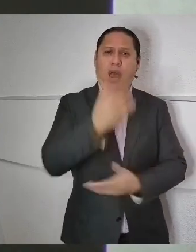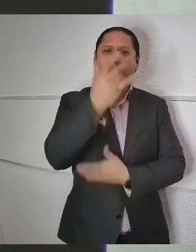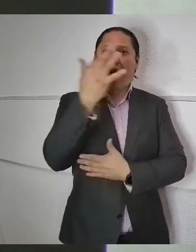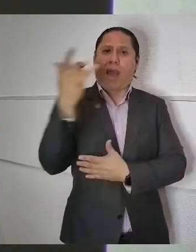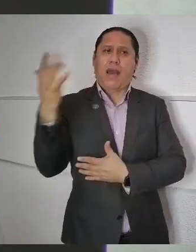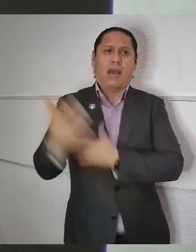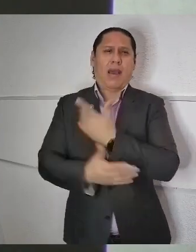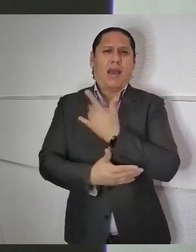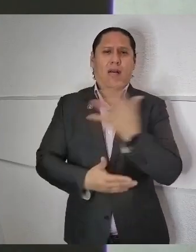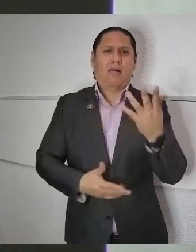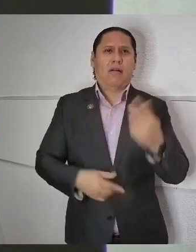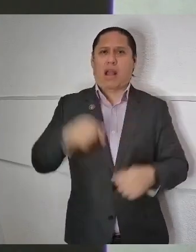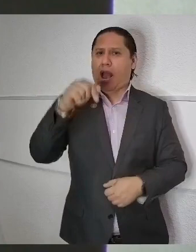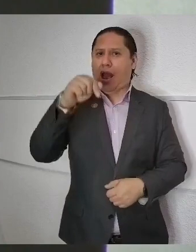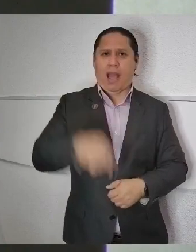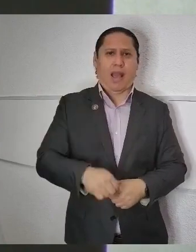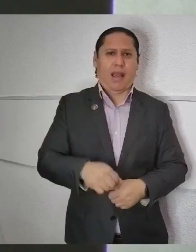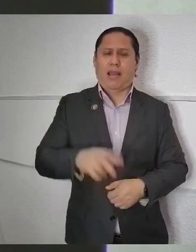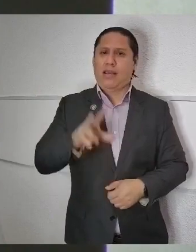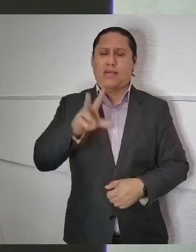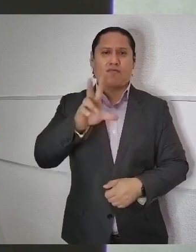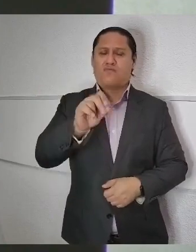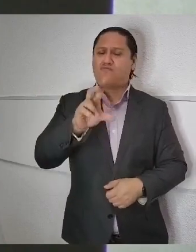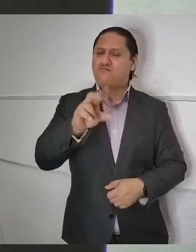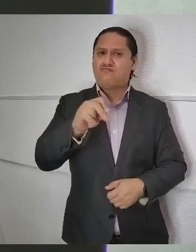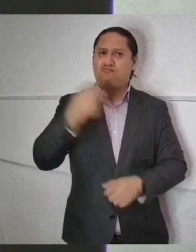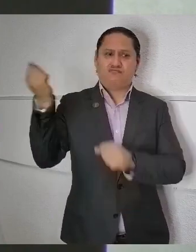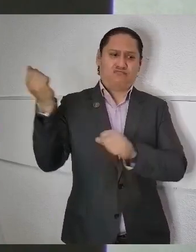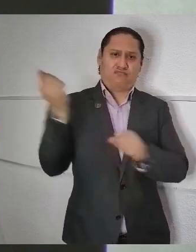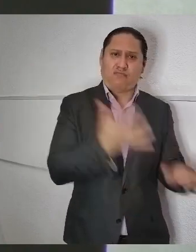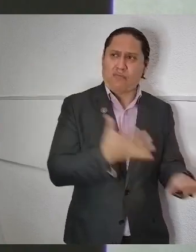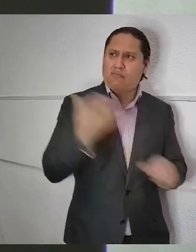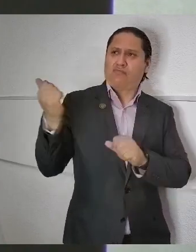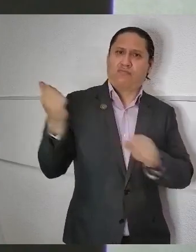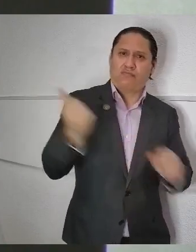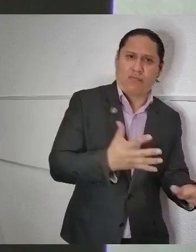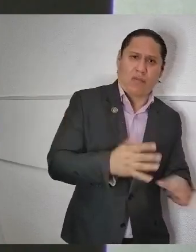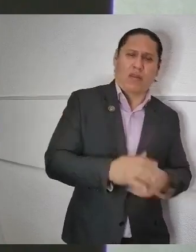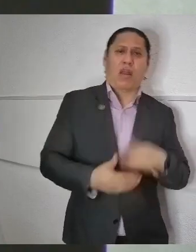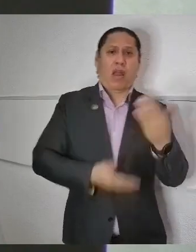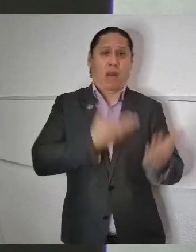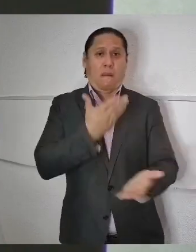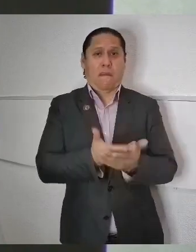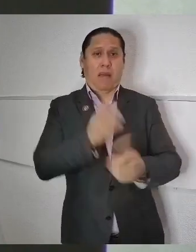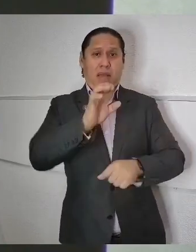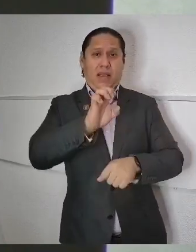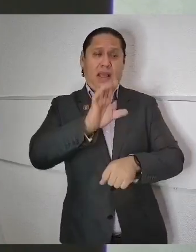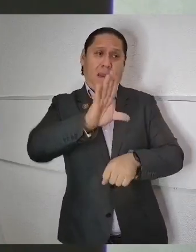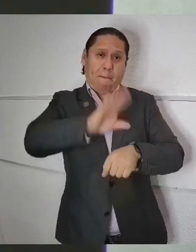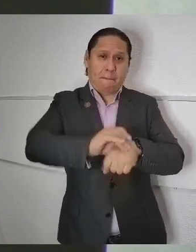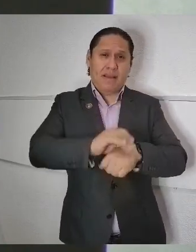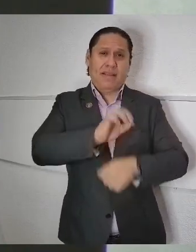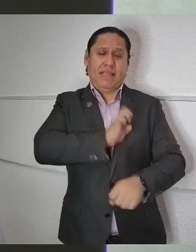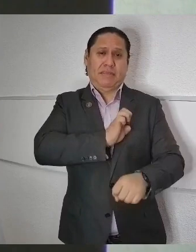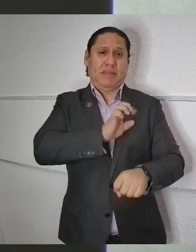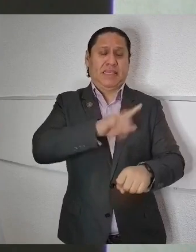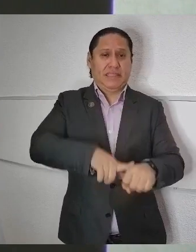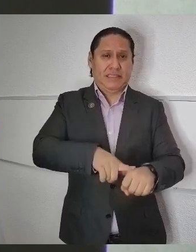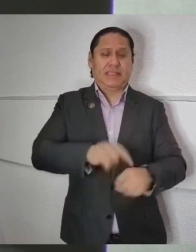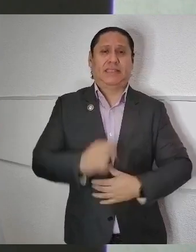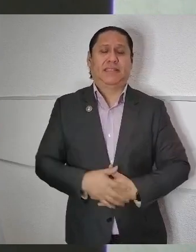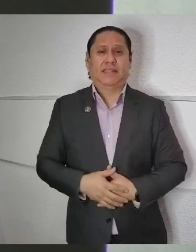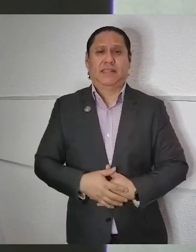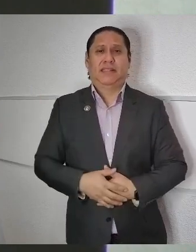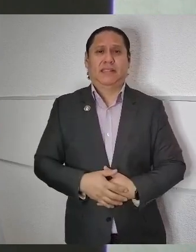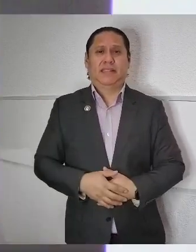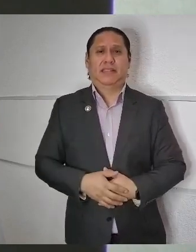no son de nuestros ecosistemas. Se va a tener que pedir un permiso a la Secretaría del Medio Ambiente